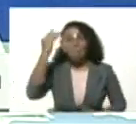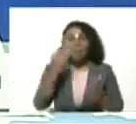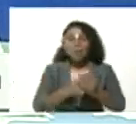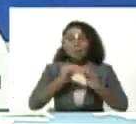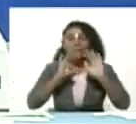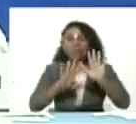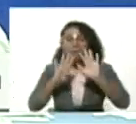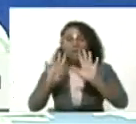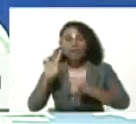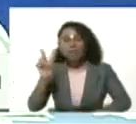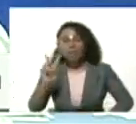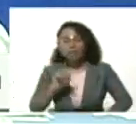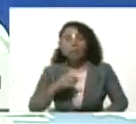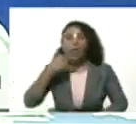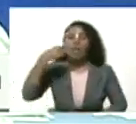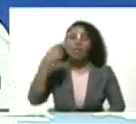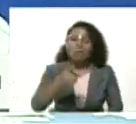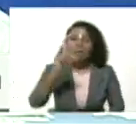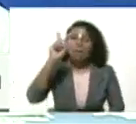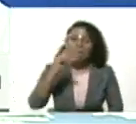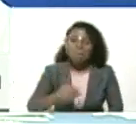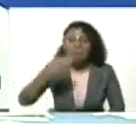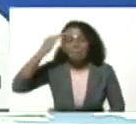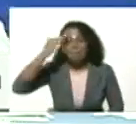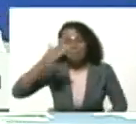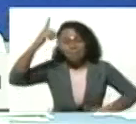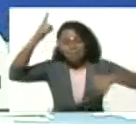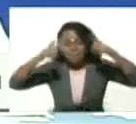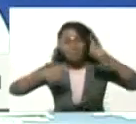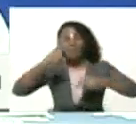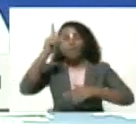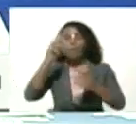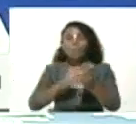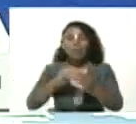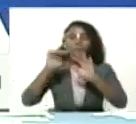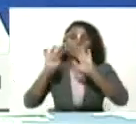1992. Lo dijo el comandante Hugo Chávez en el 2009,